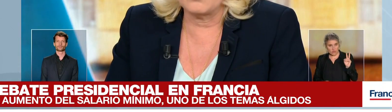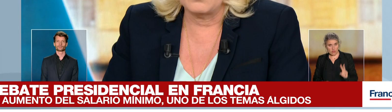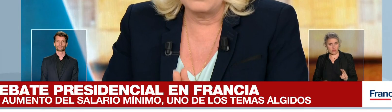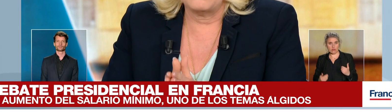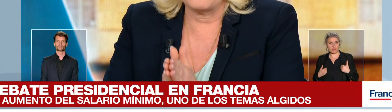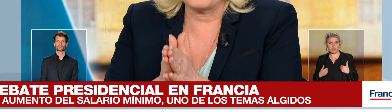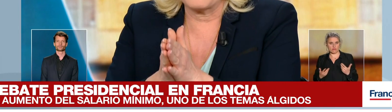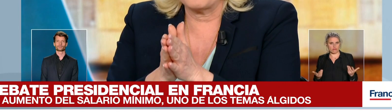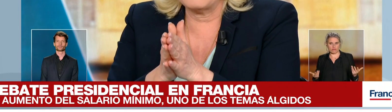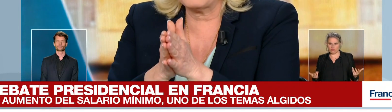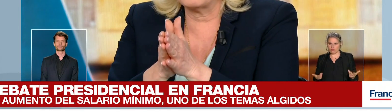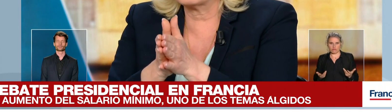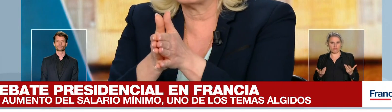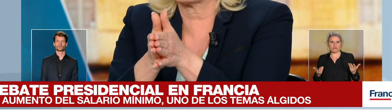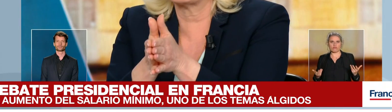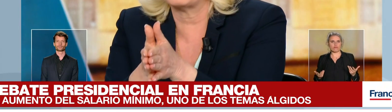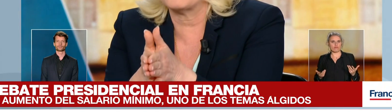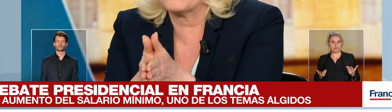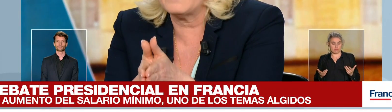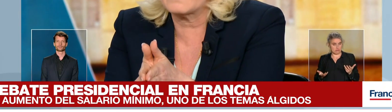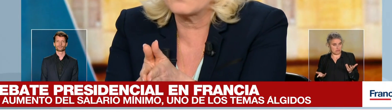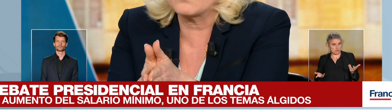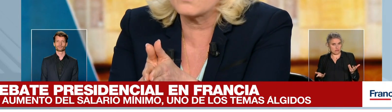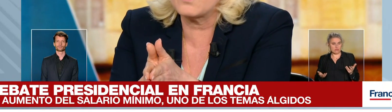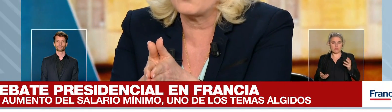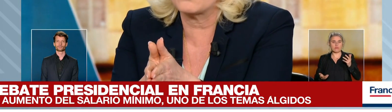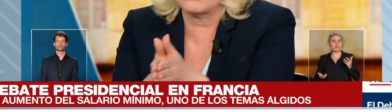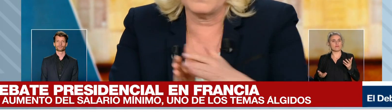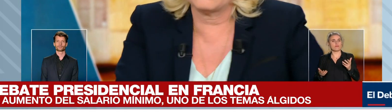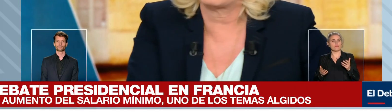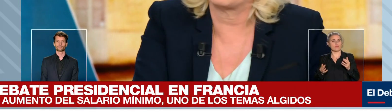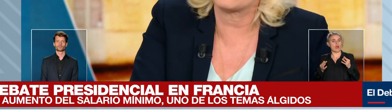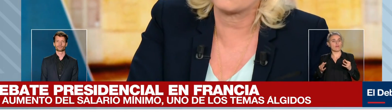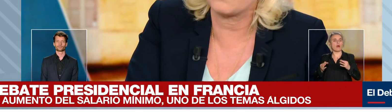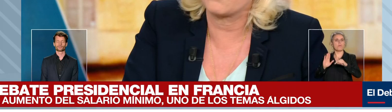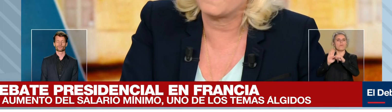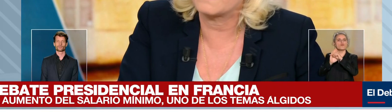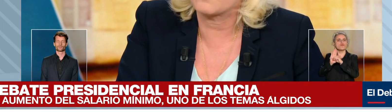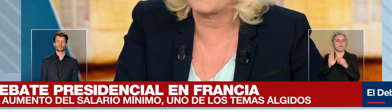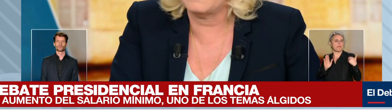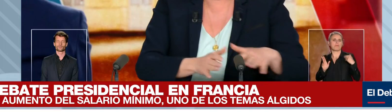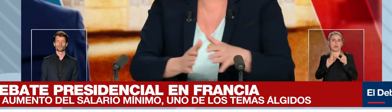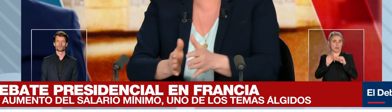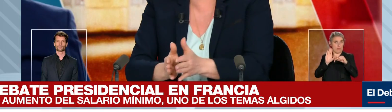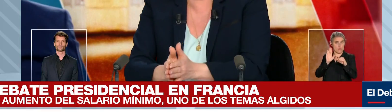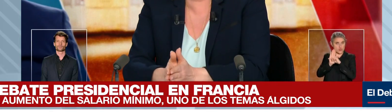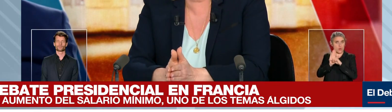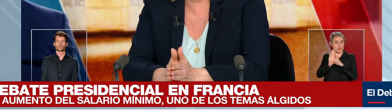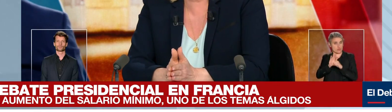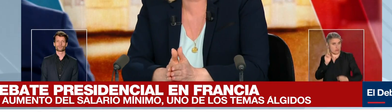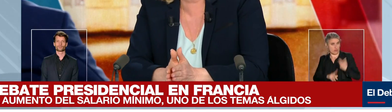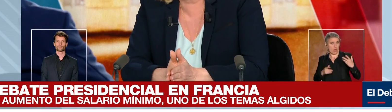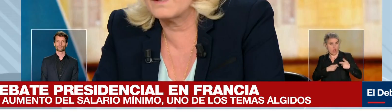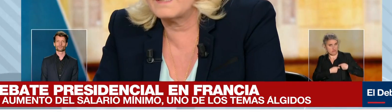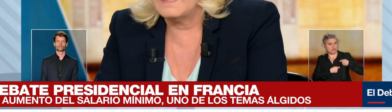Estoy perfectamente de acuerdo en poner una medida suplementaria, y todas las medidas de las que